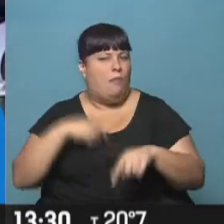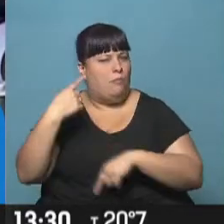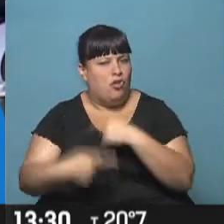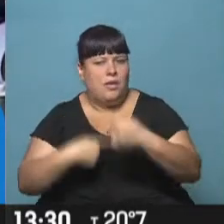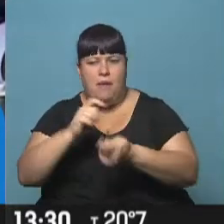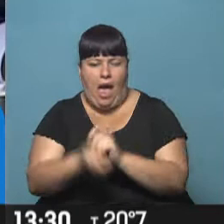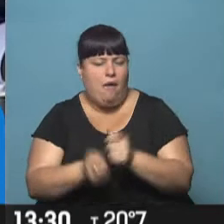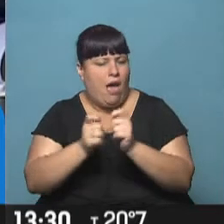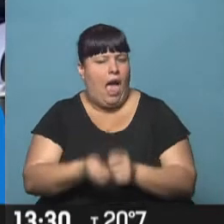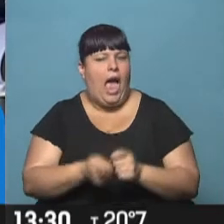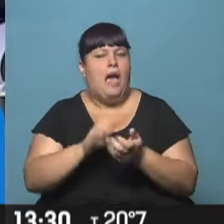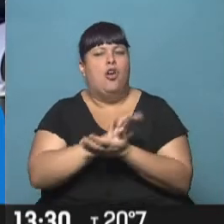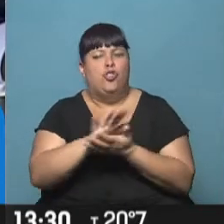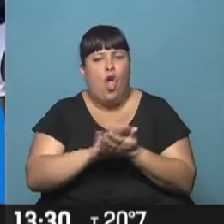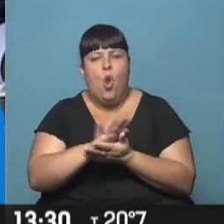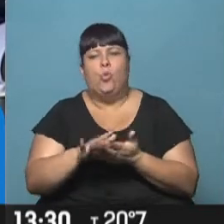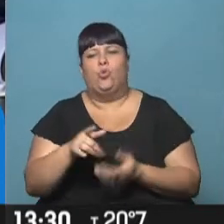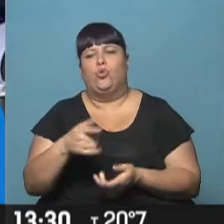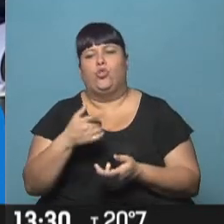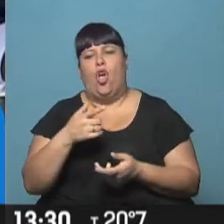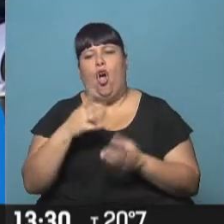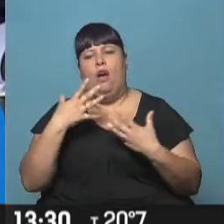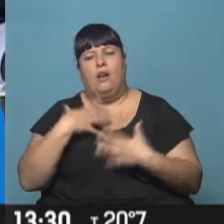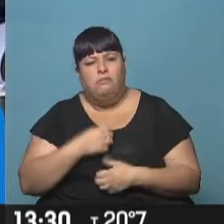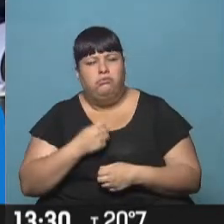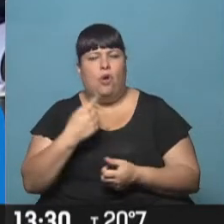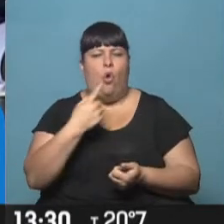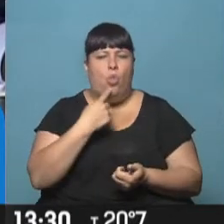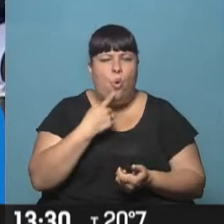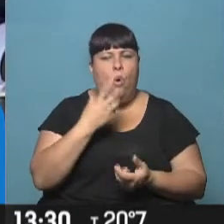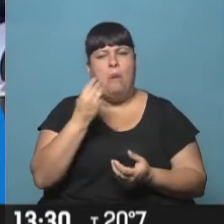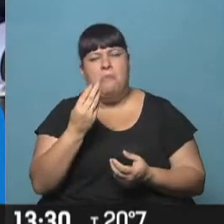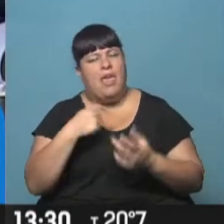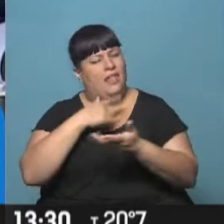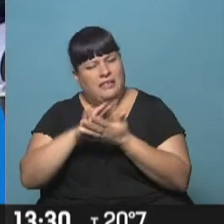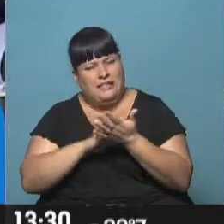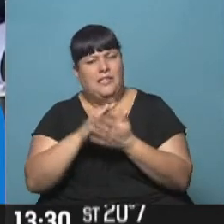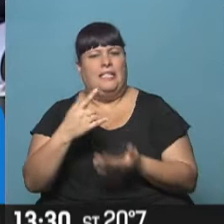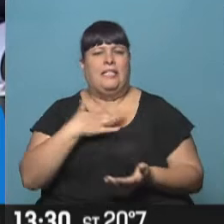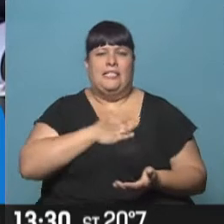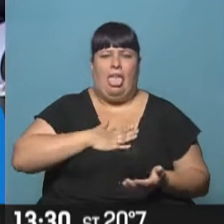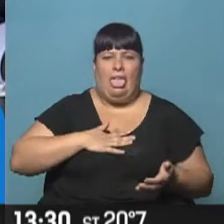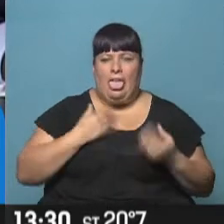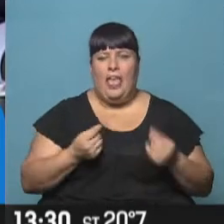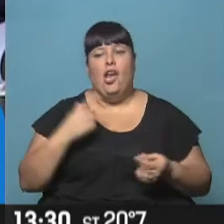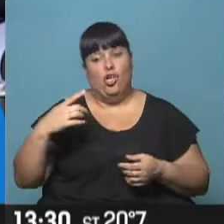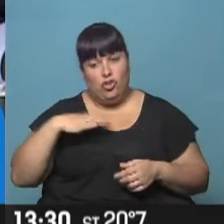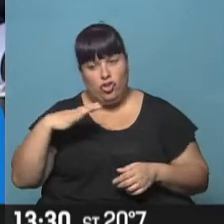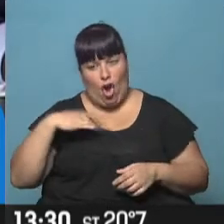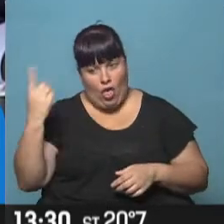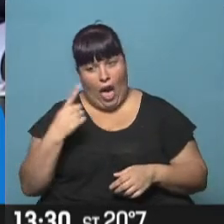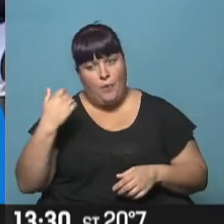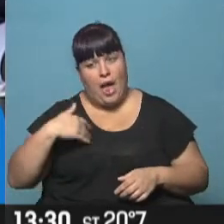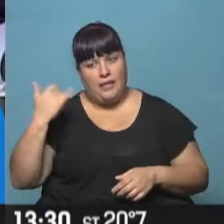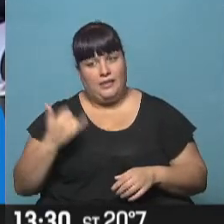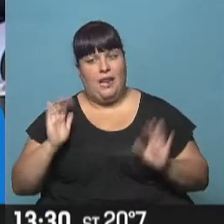permanente, ir despejando las angustias, las dudas, los temores, las incertidumbres que todavía tenemos como